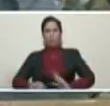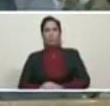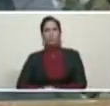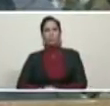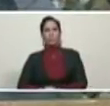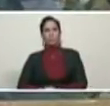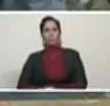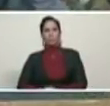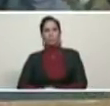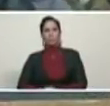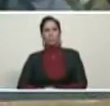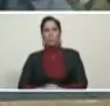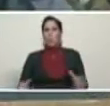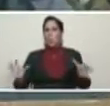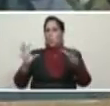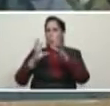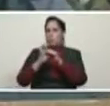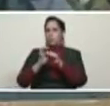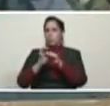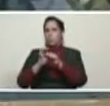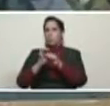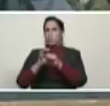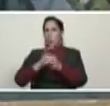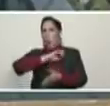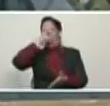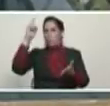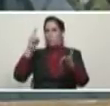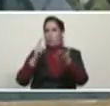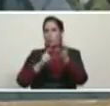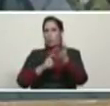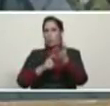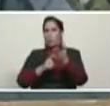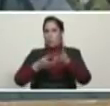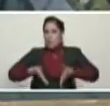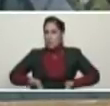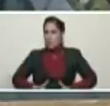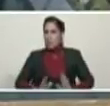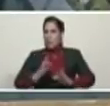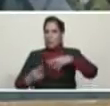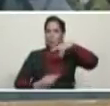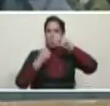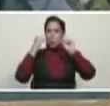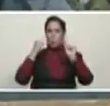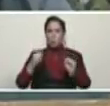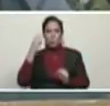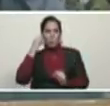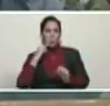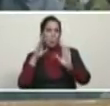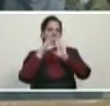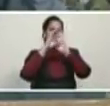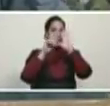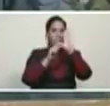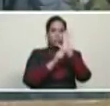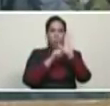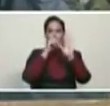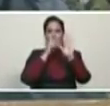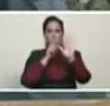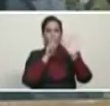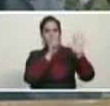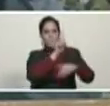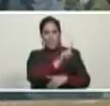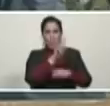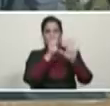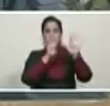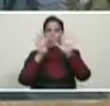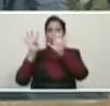por el apego absoluto y estricto a esta hija de la Revolución Bolivariana, la Constitución del 99.